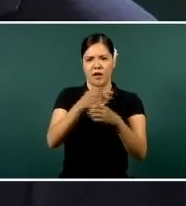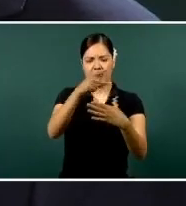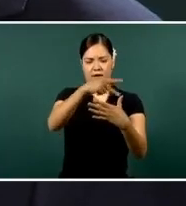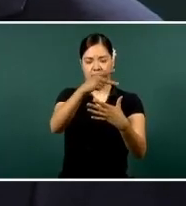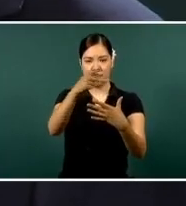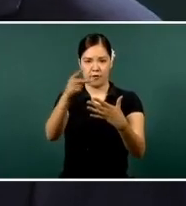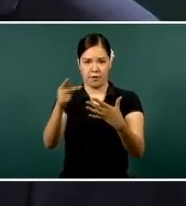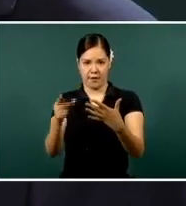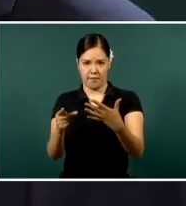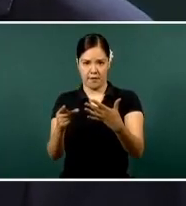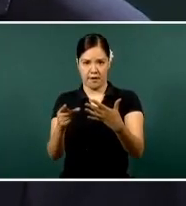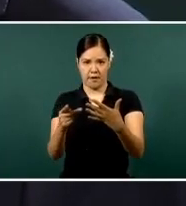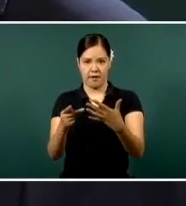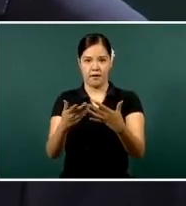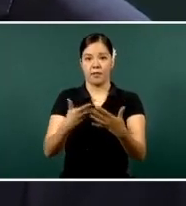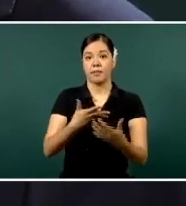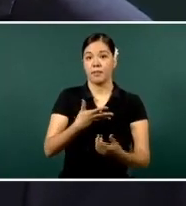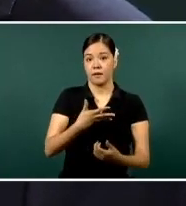contempla